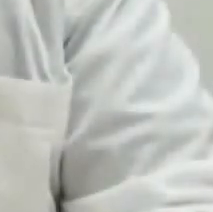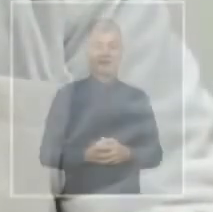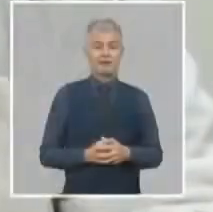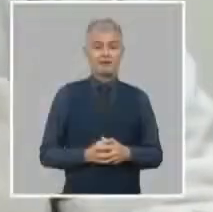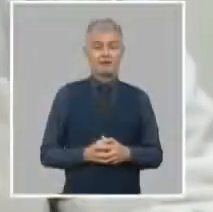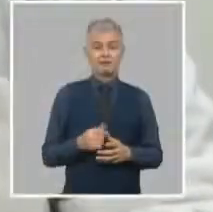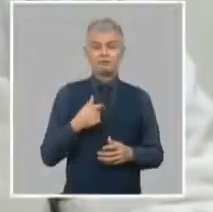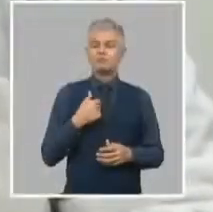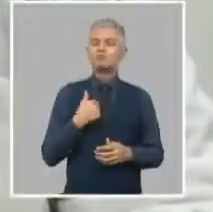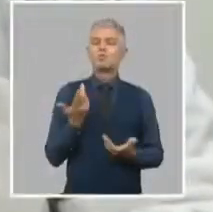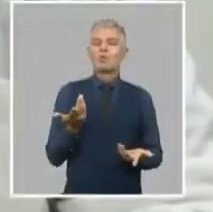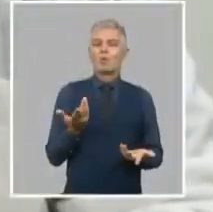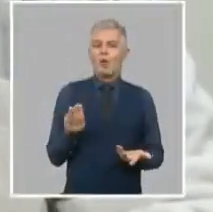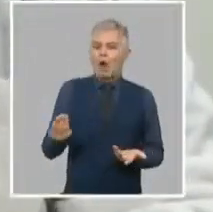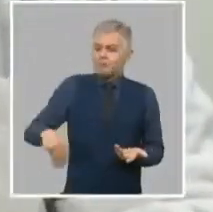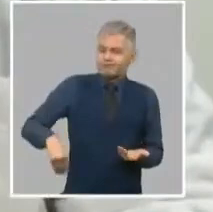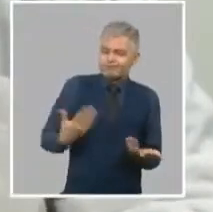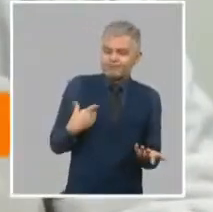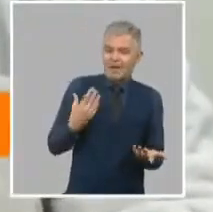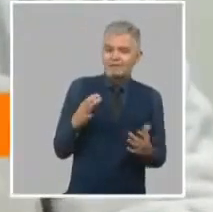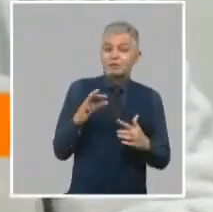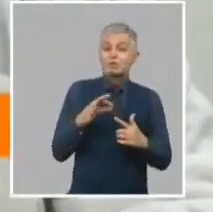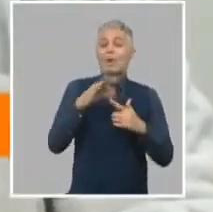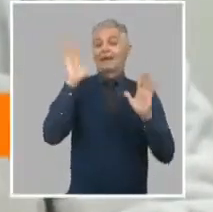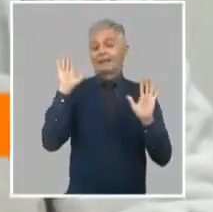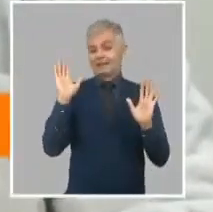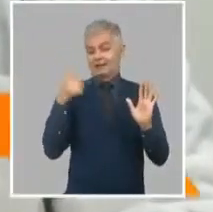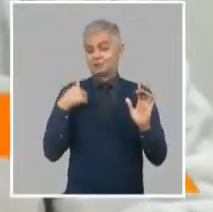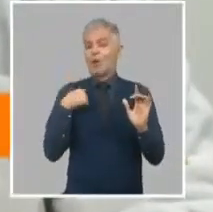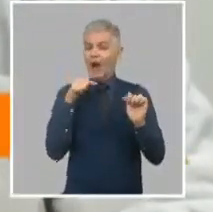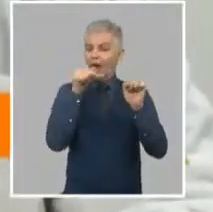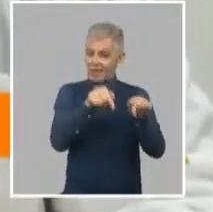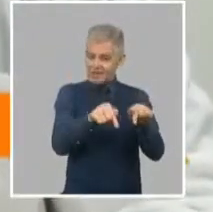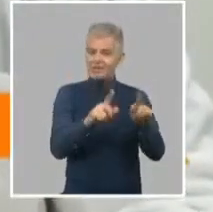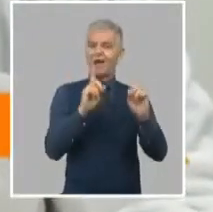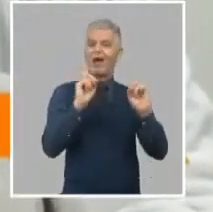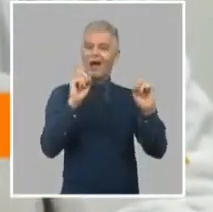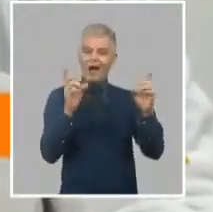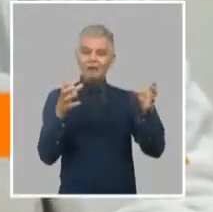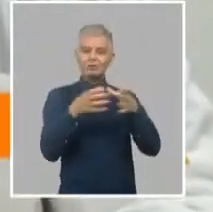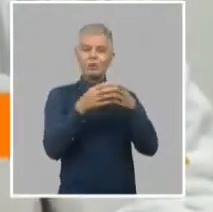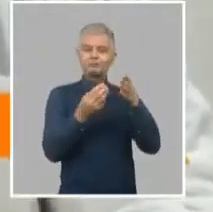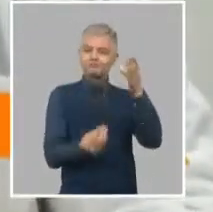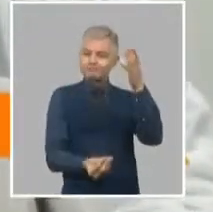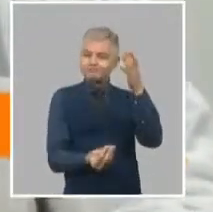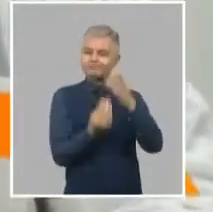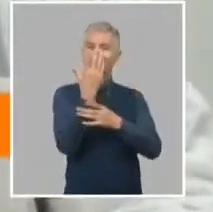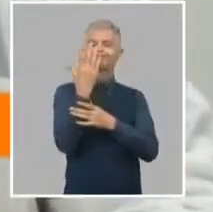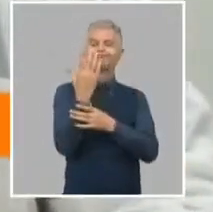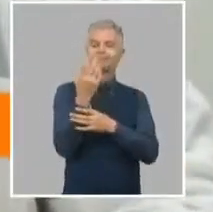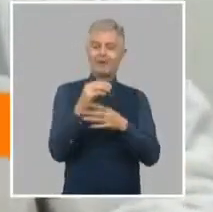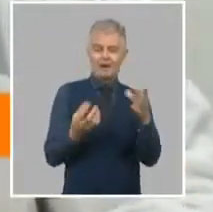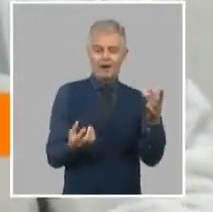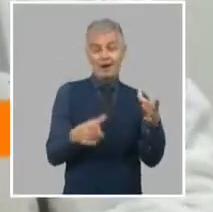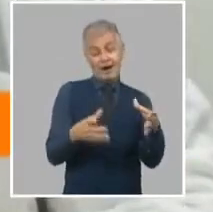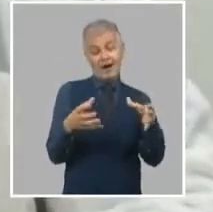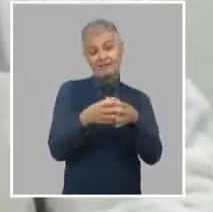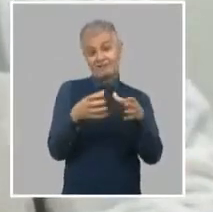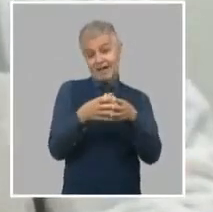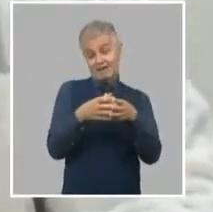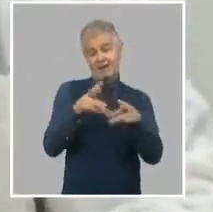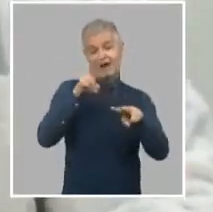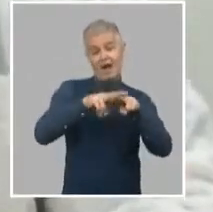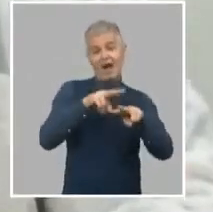Tuve la suerte y la oportunidad de estar ese día en el acto inaugural de conformación de la Brigada Henry Reef por